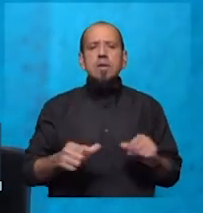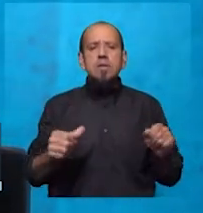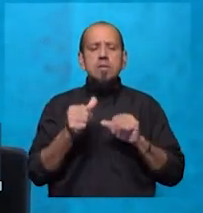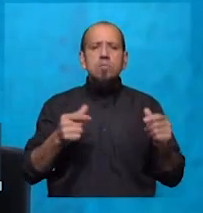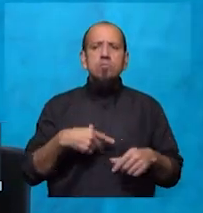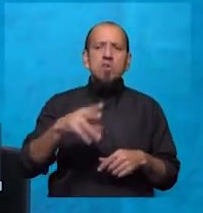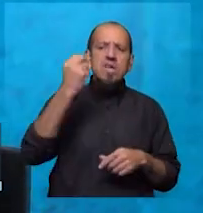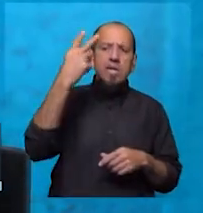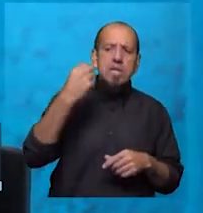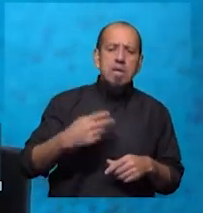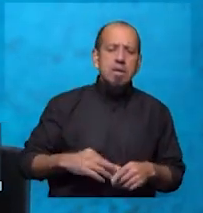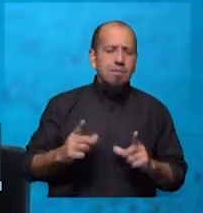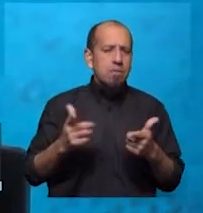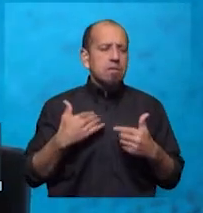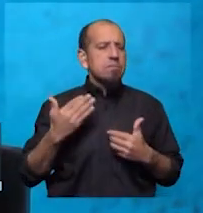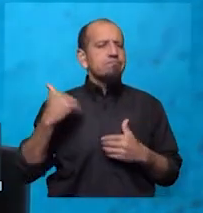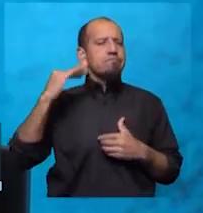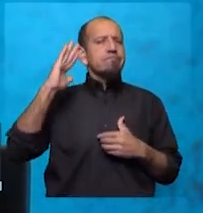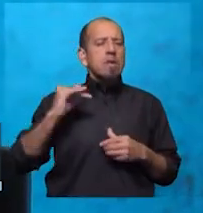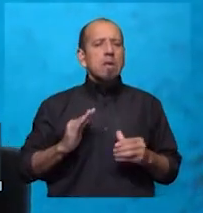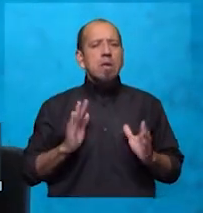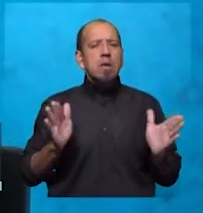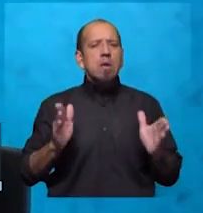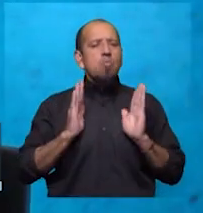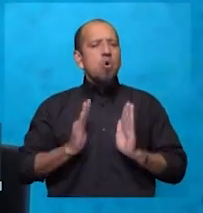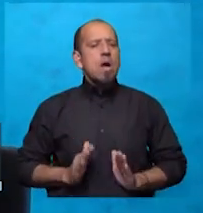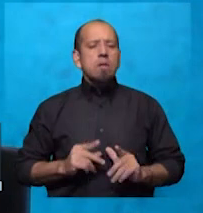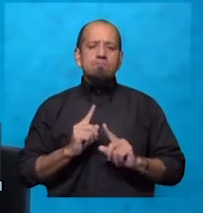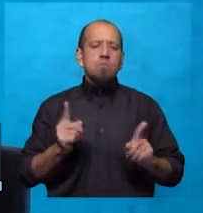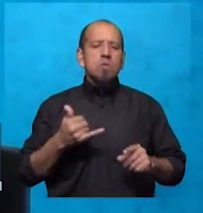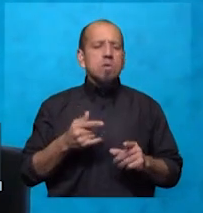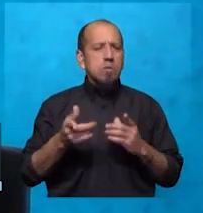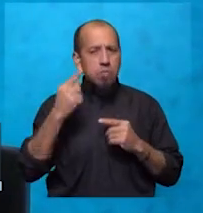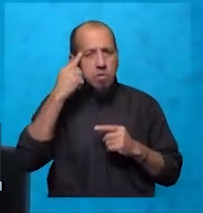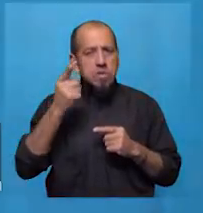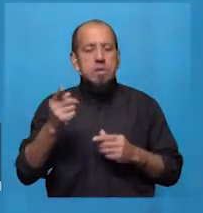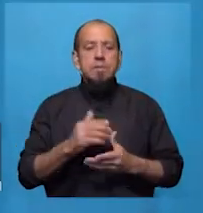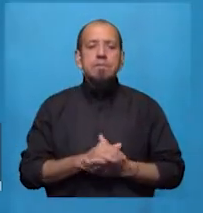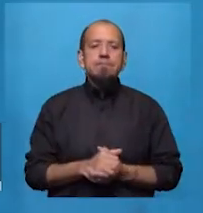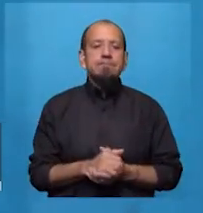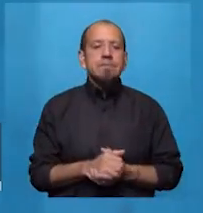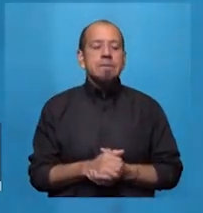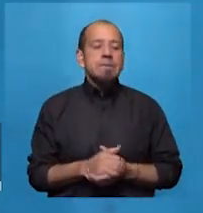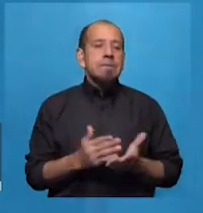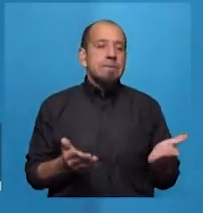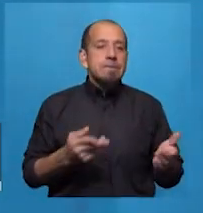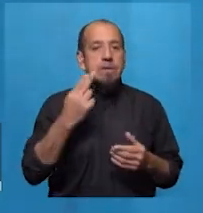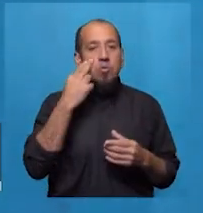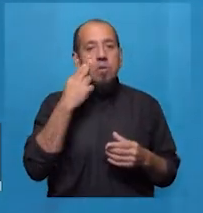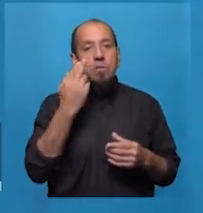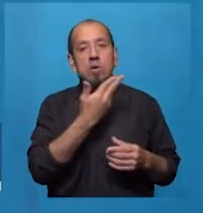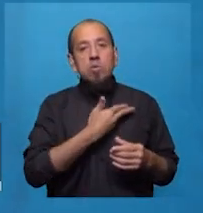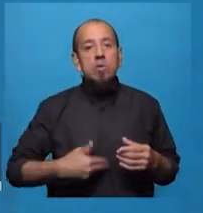y que no tiene como autoridad para criticar lo que el gobierno en materia de seguridad Cómo tomas esa crítica El problema es que el gobierno no puede elegir